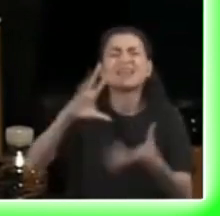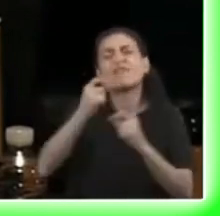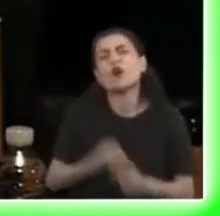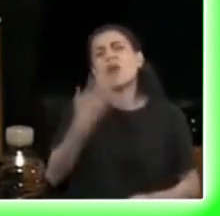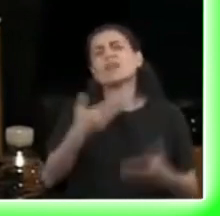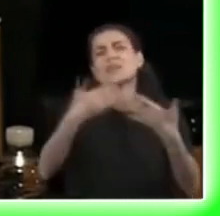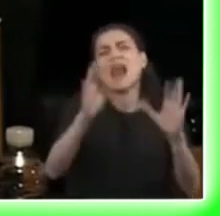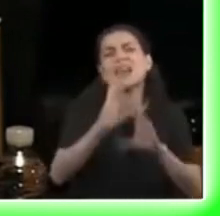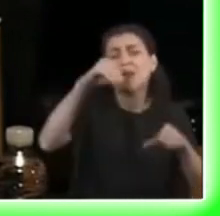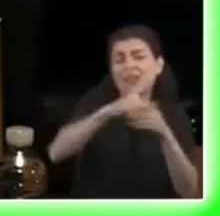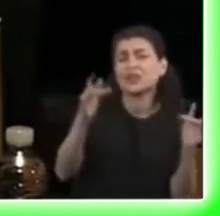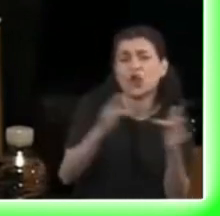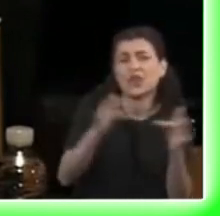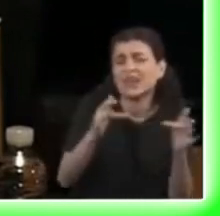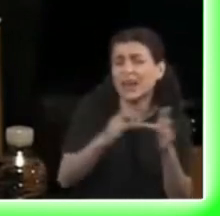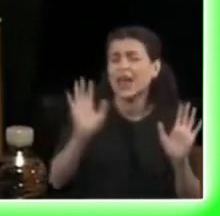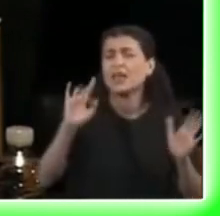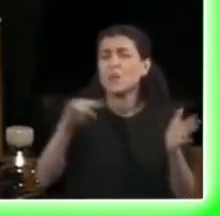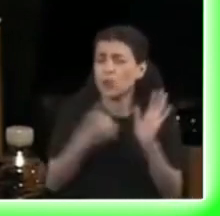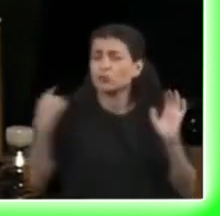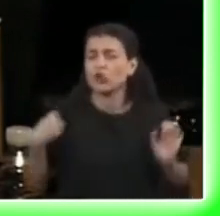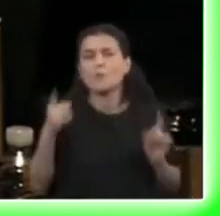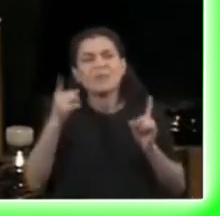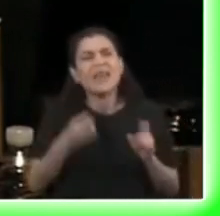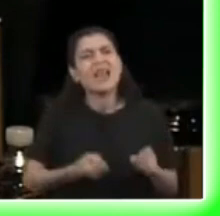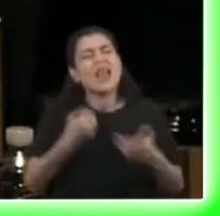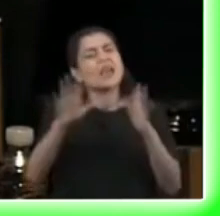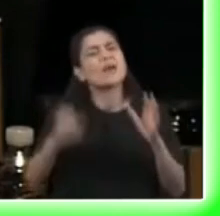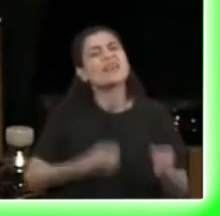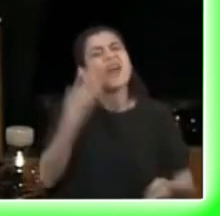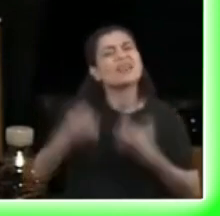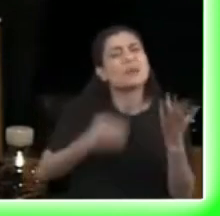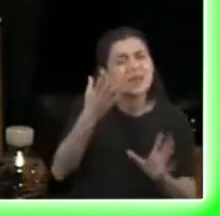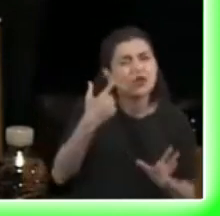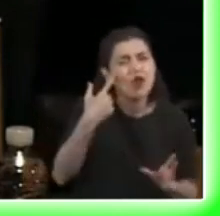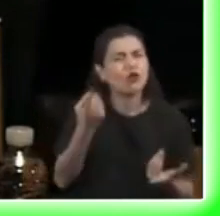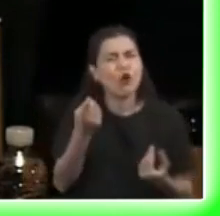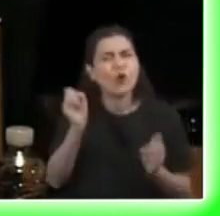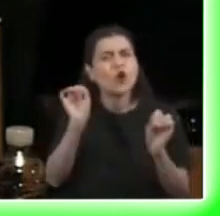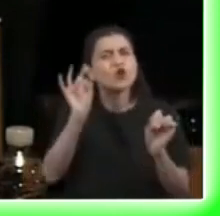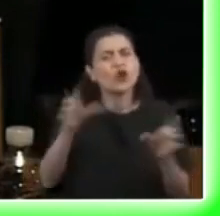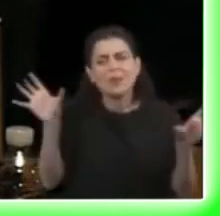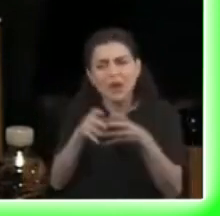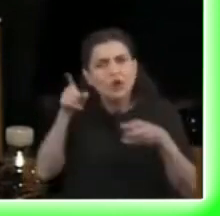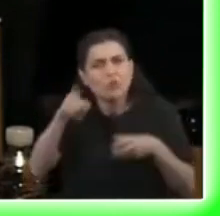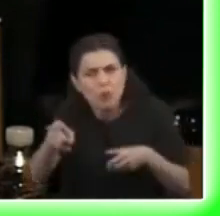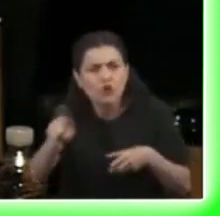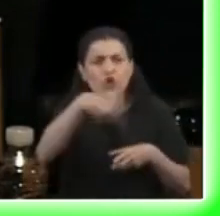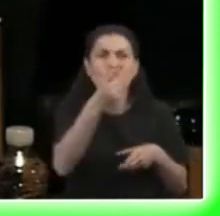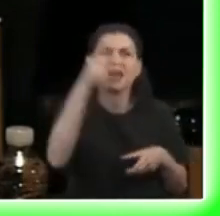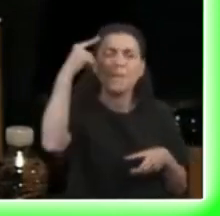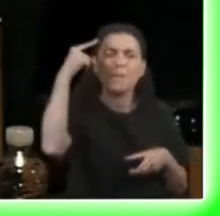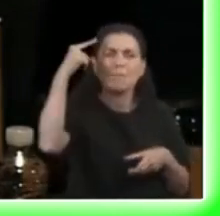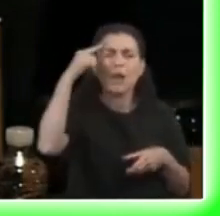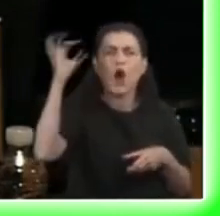expresión, pero sucede que libertad de expresión solo para ellos y censura a los que piensan distinto. Eso es